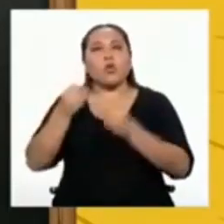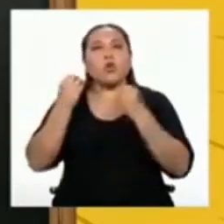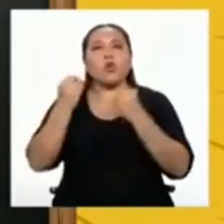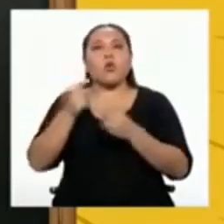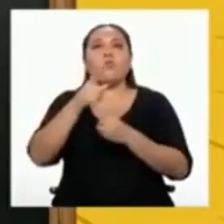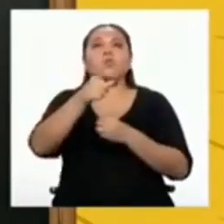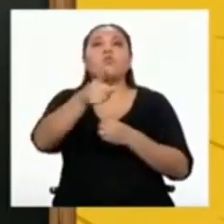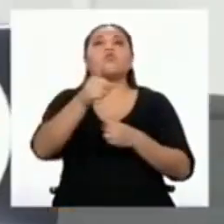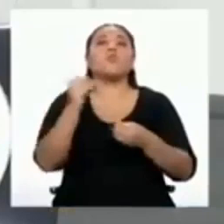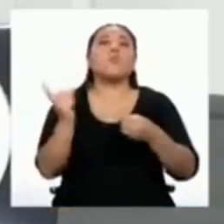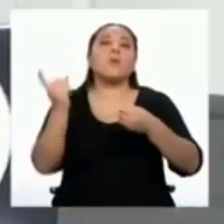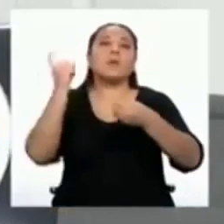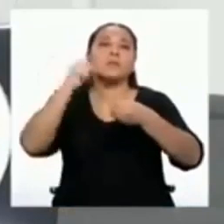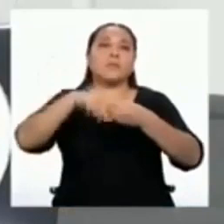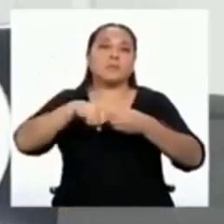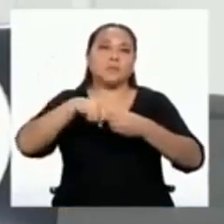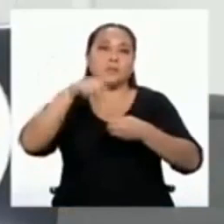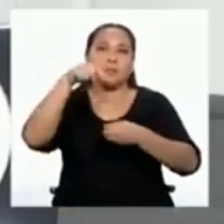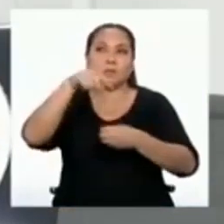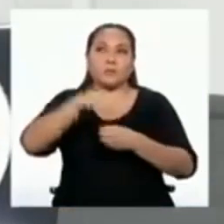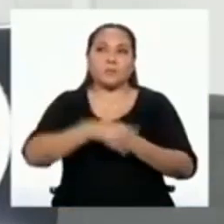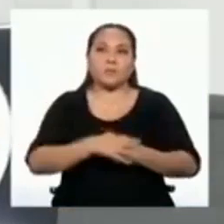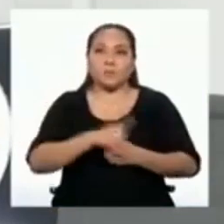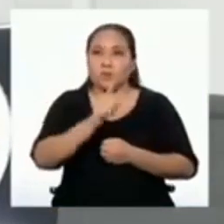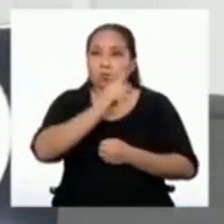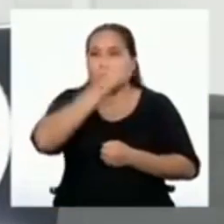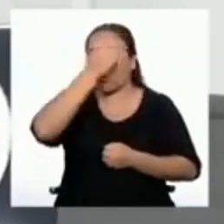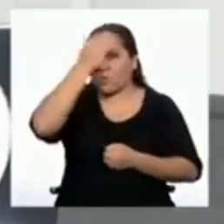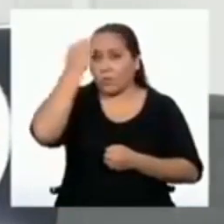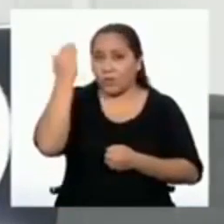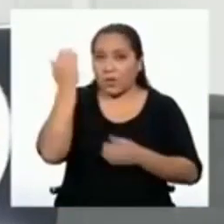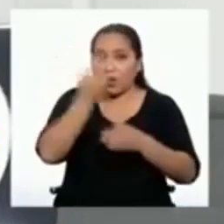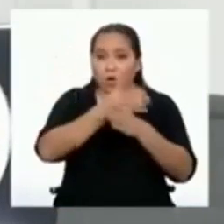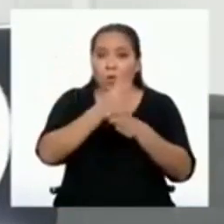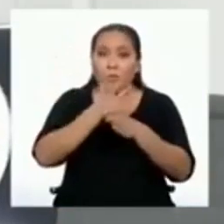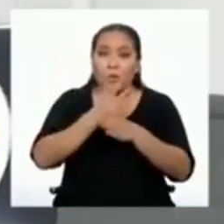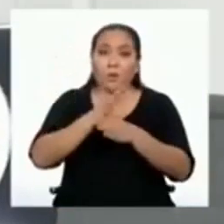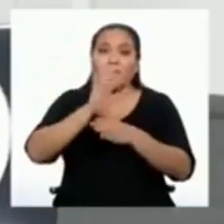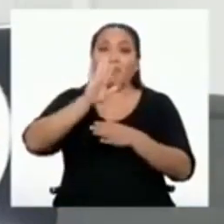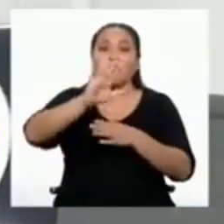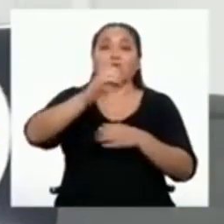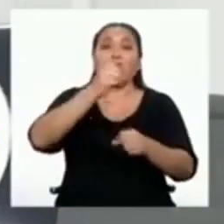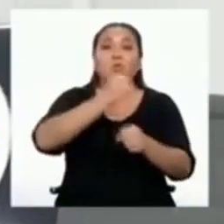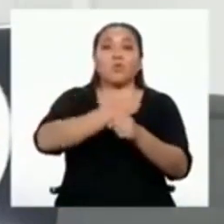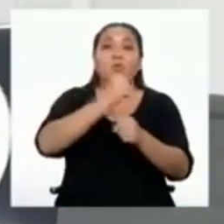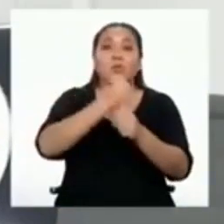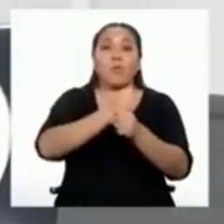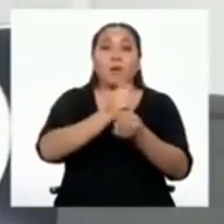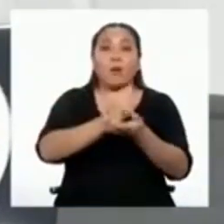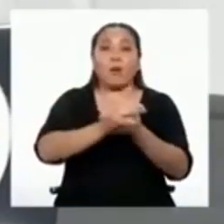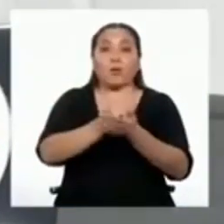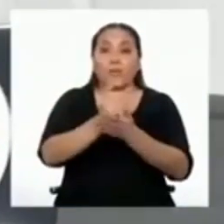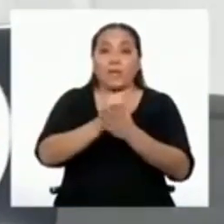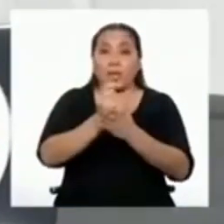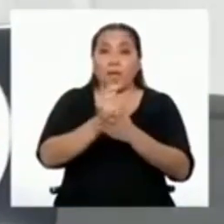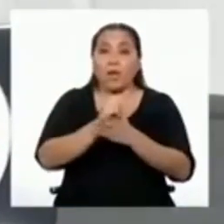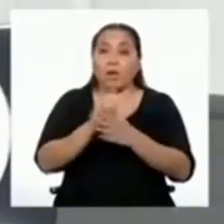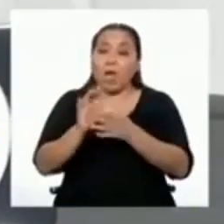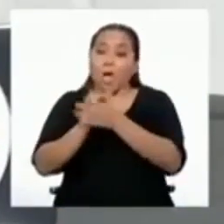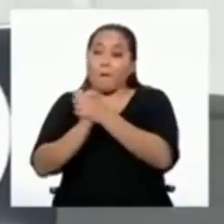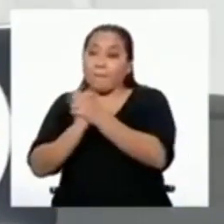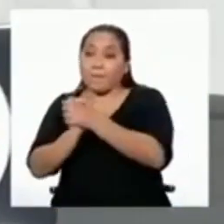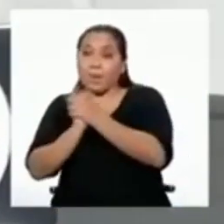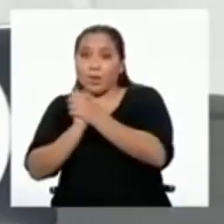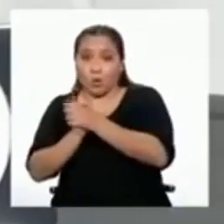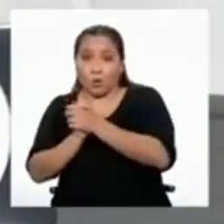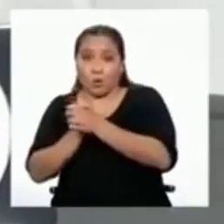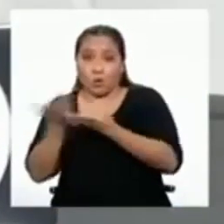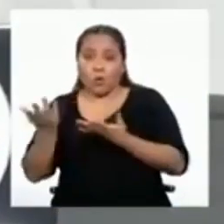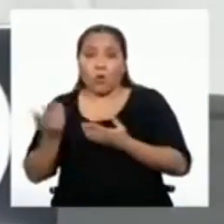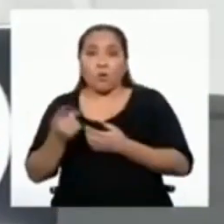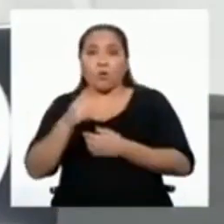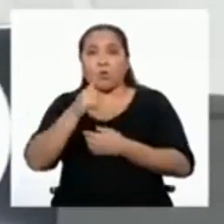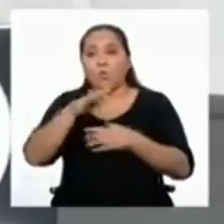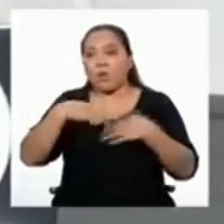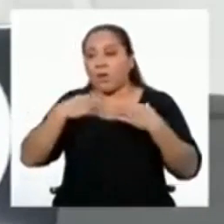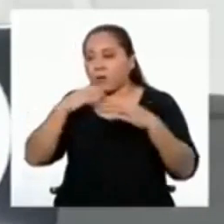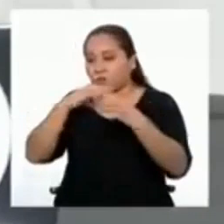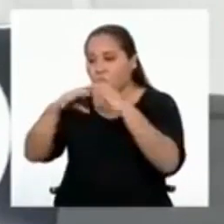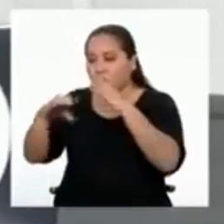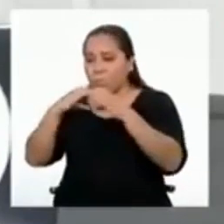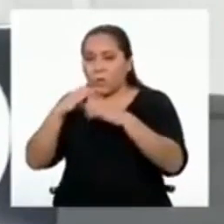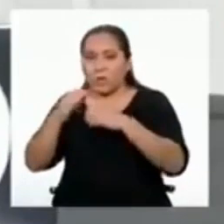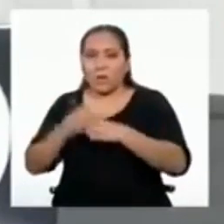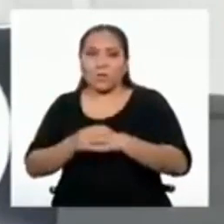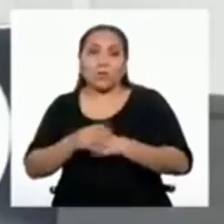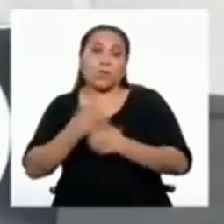tu participación. No se olviden de compartir sus trabajos con algún compañero o compañera con quien puedan